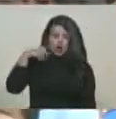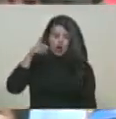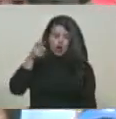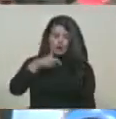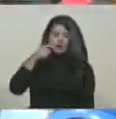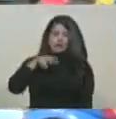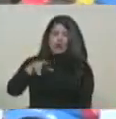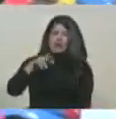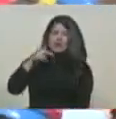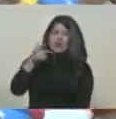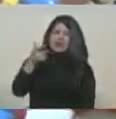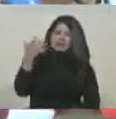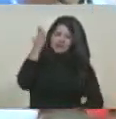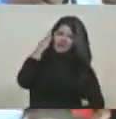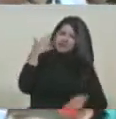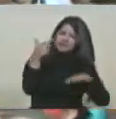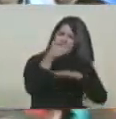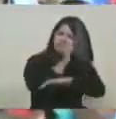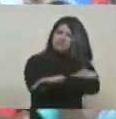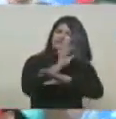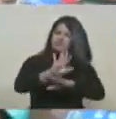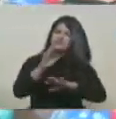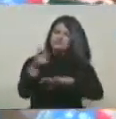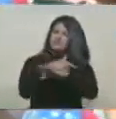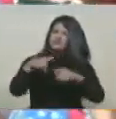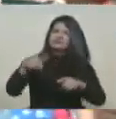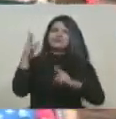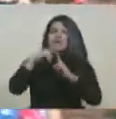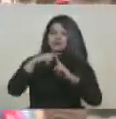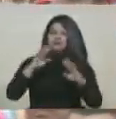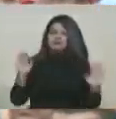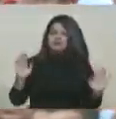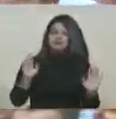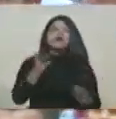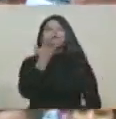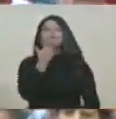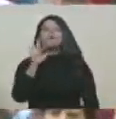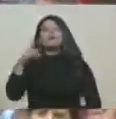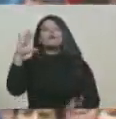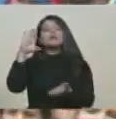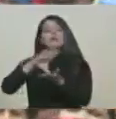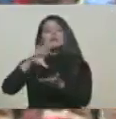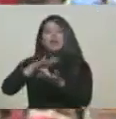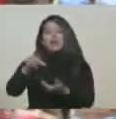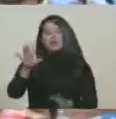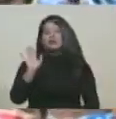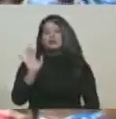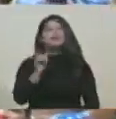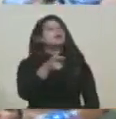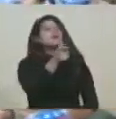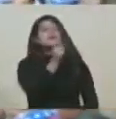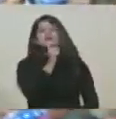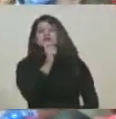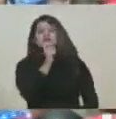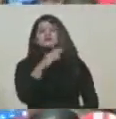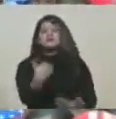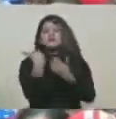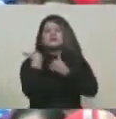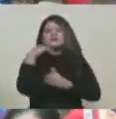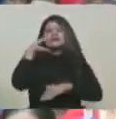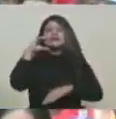derecha gobierne el estado Táchira. Ahí está el municipio capital. ¿Quién está al frente del municipio